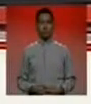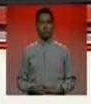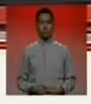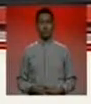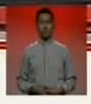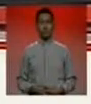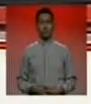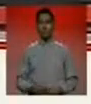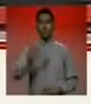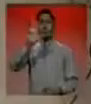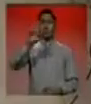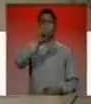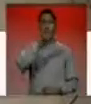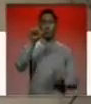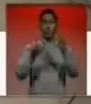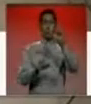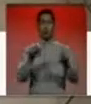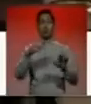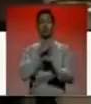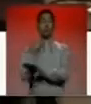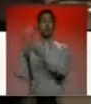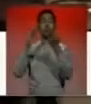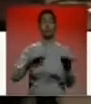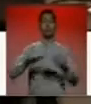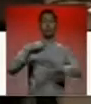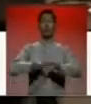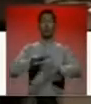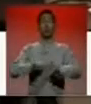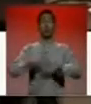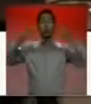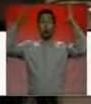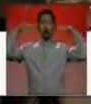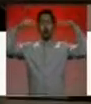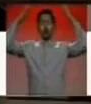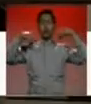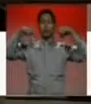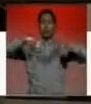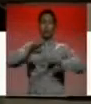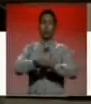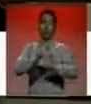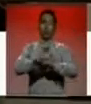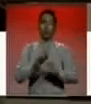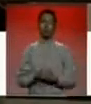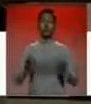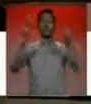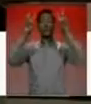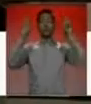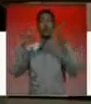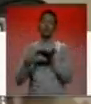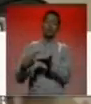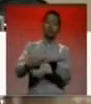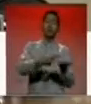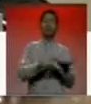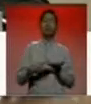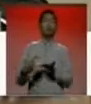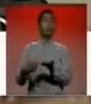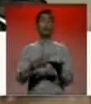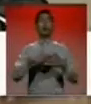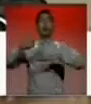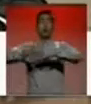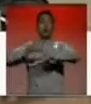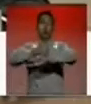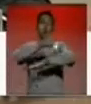A 31 asciende el número de personas fallecidas por los efectos del invierno en el país. El tema fue analizado durante la reunión de